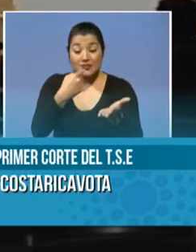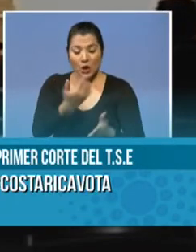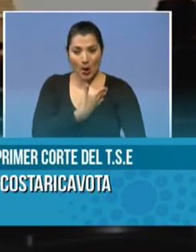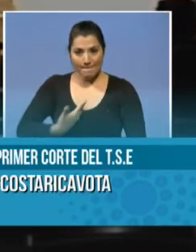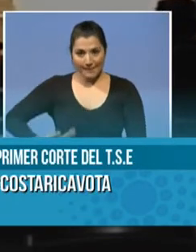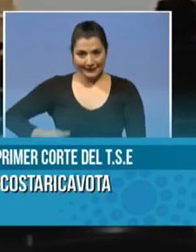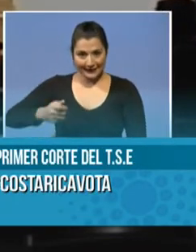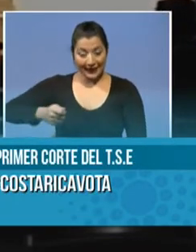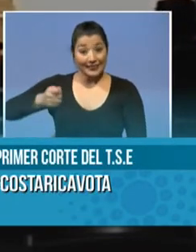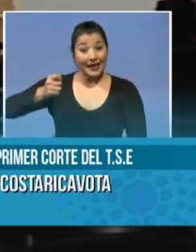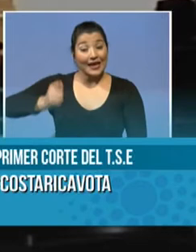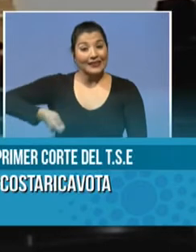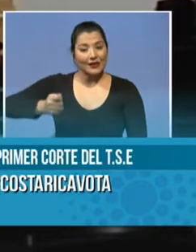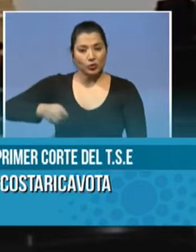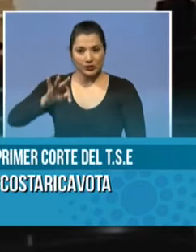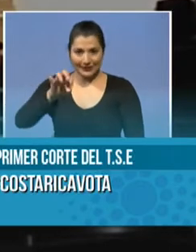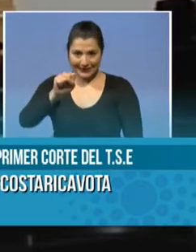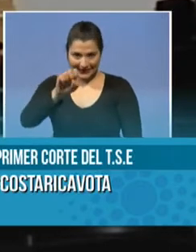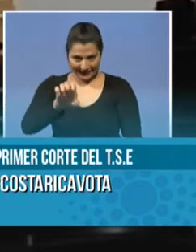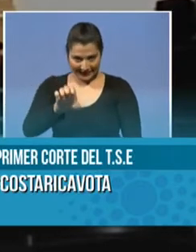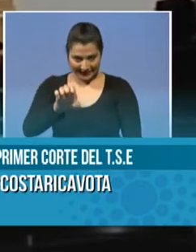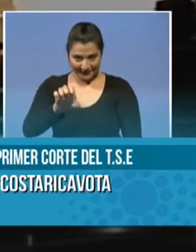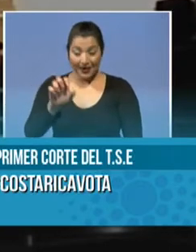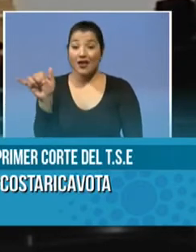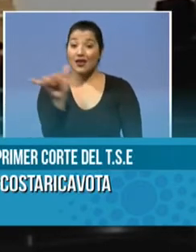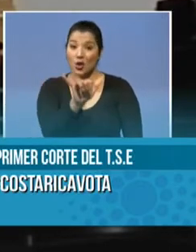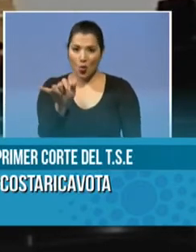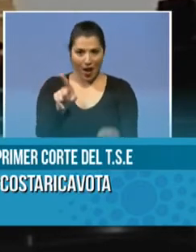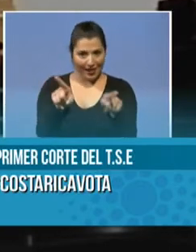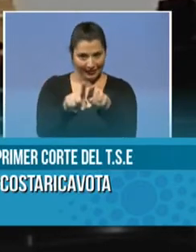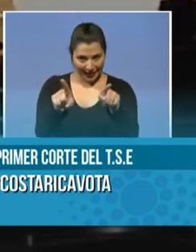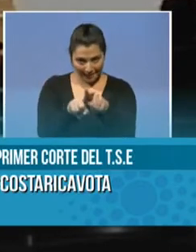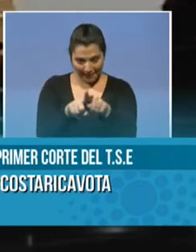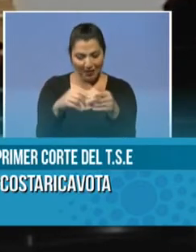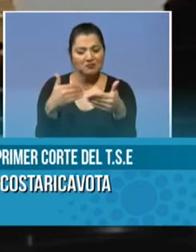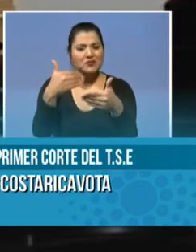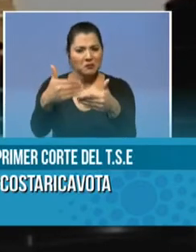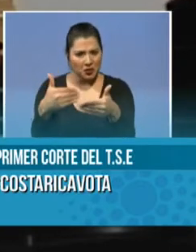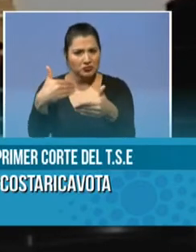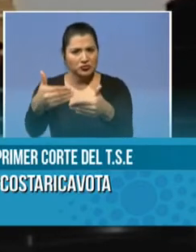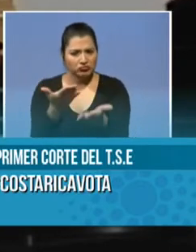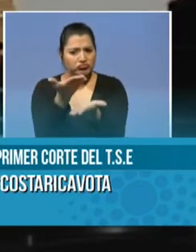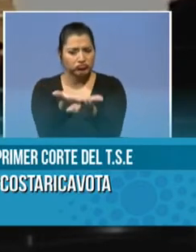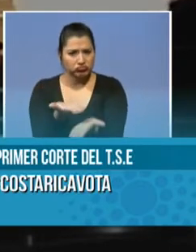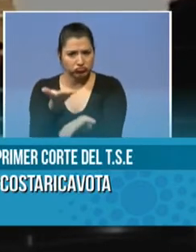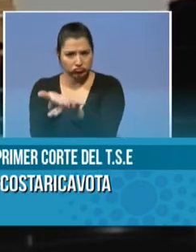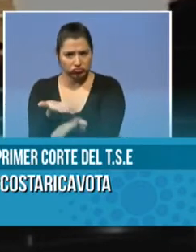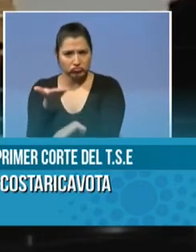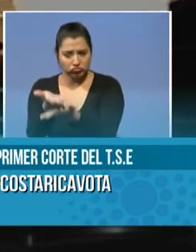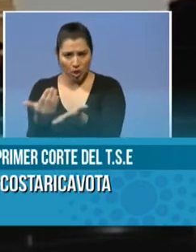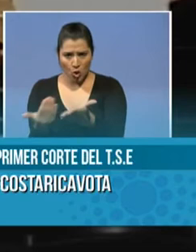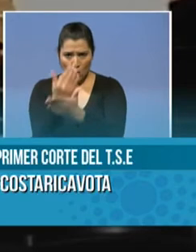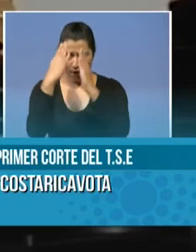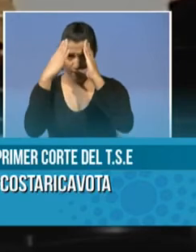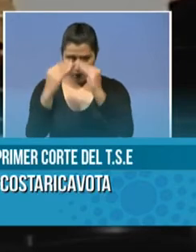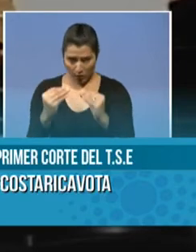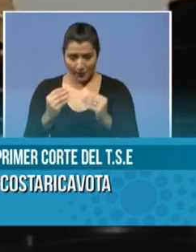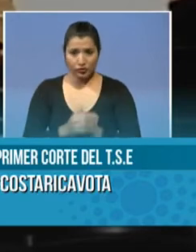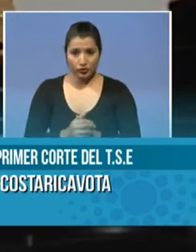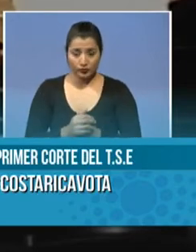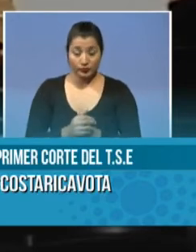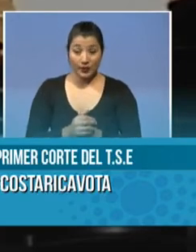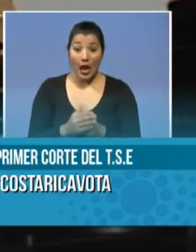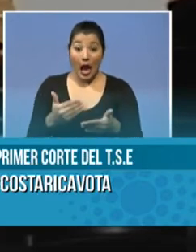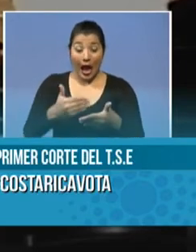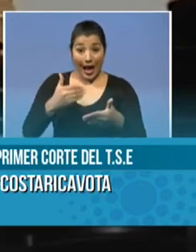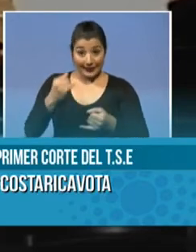del Tribunal Supremo de Elecciones, así como sucesivos avances conforme se generen. Antes de